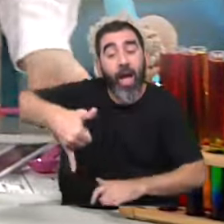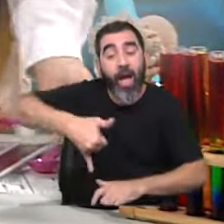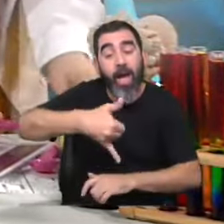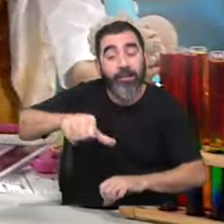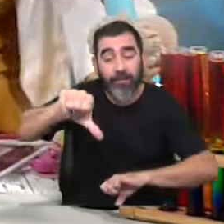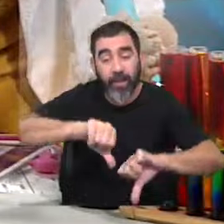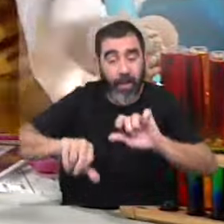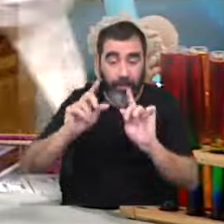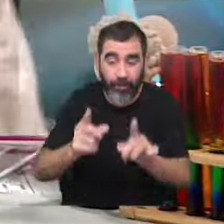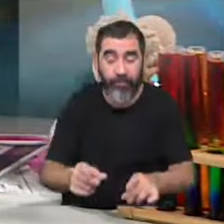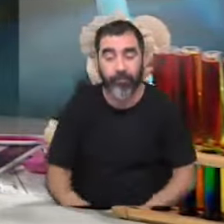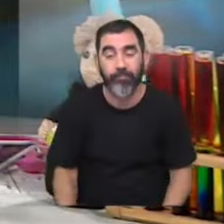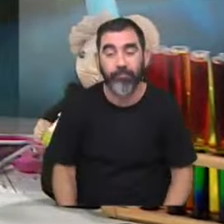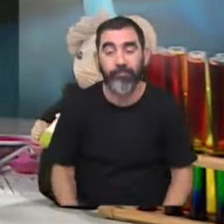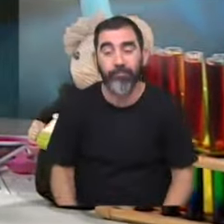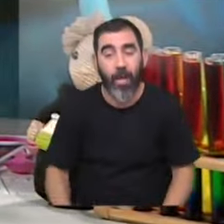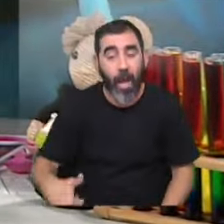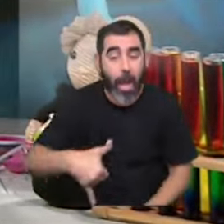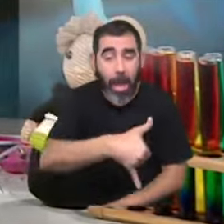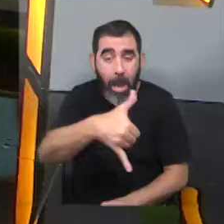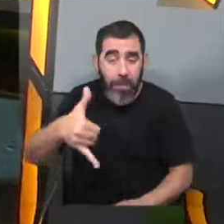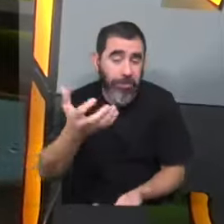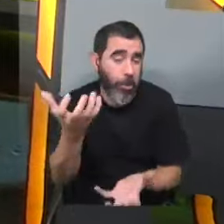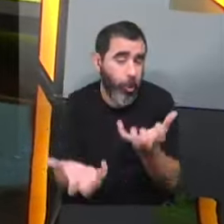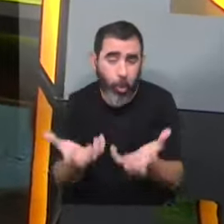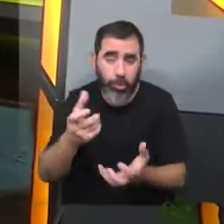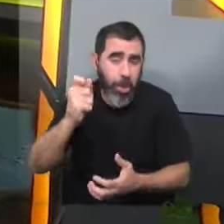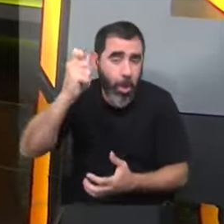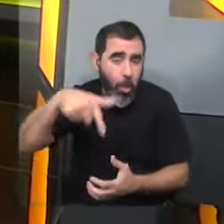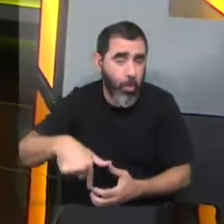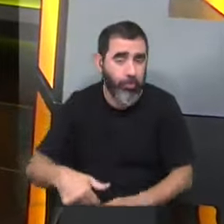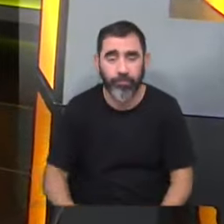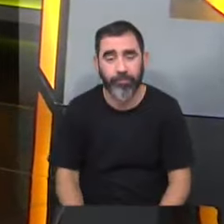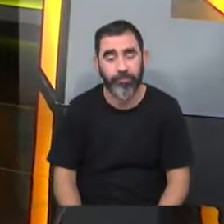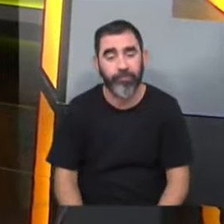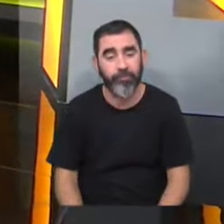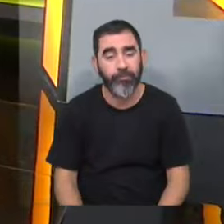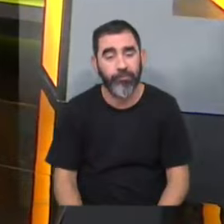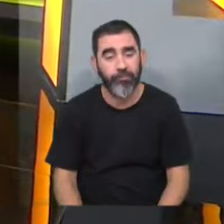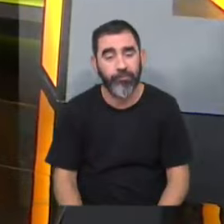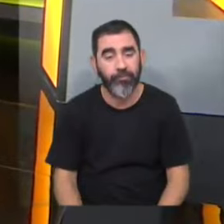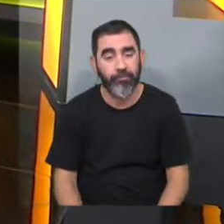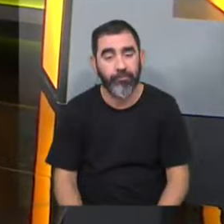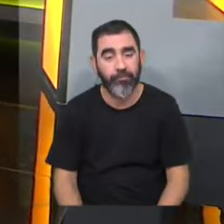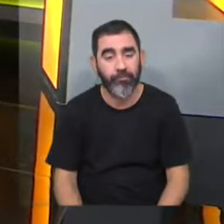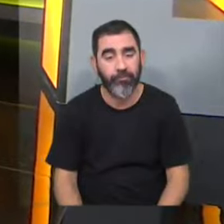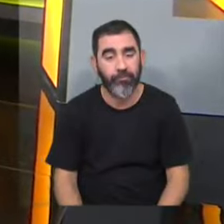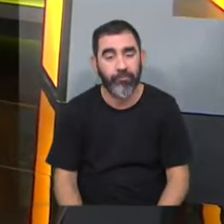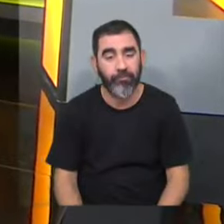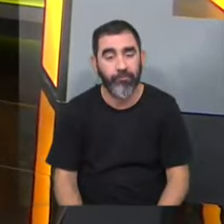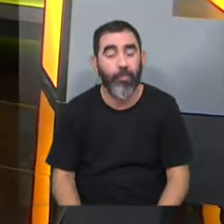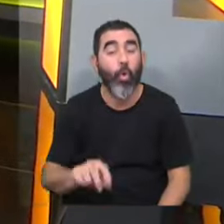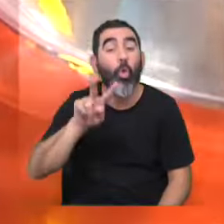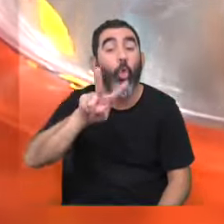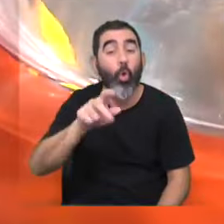asistente. ¿Algún aceite en especial? No, aceite normal. Bien. Este es de girasol. Vamos a poner